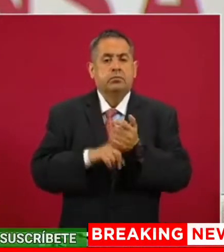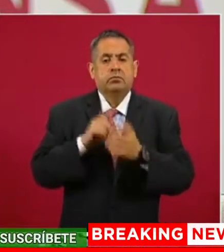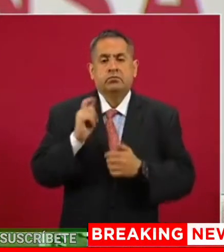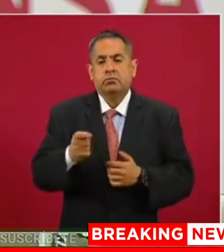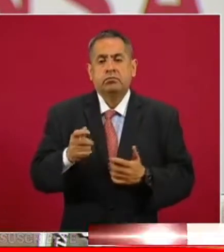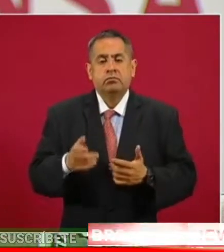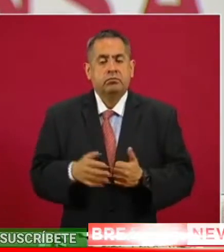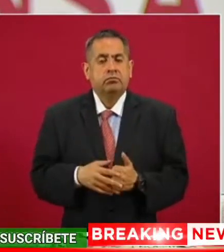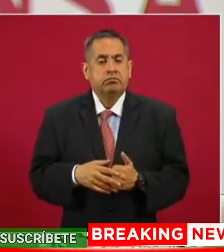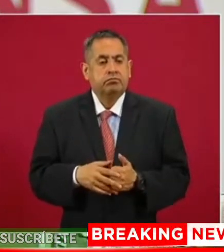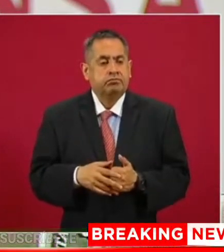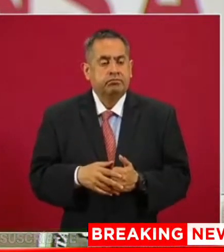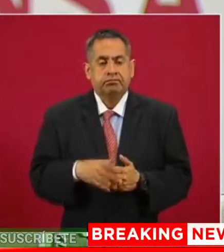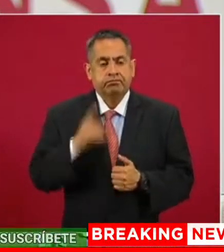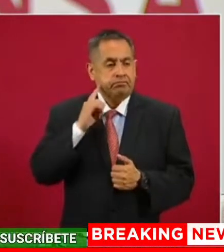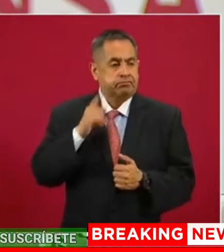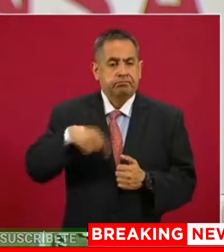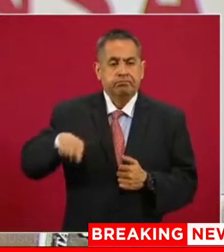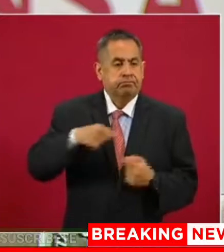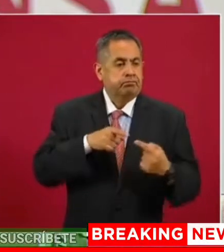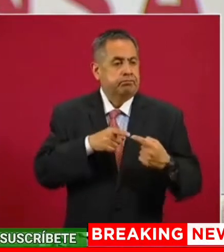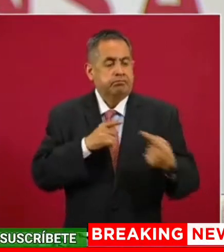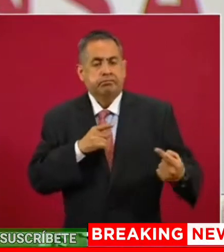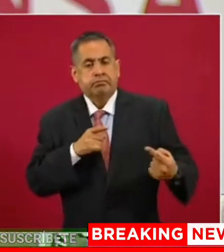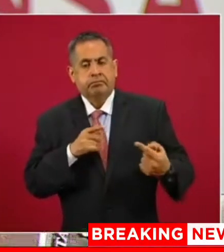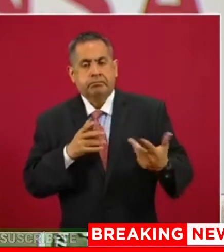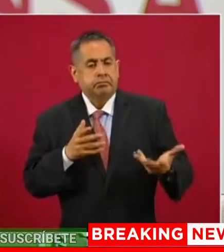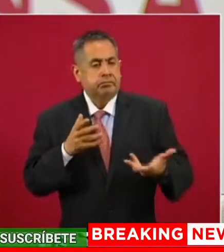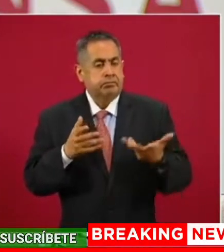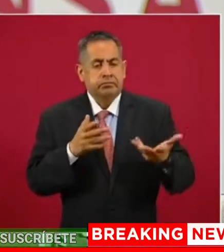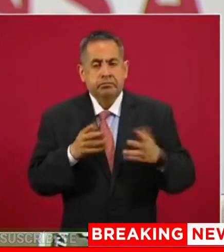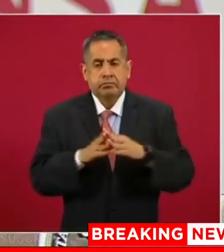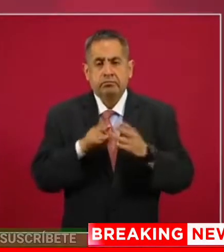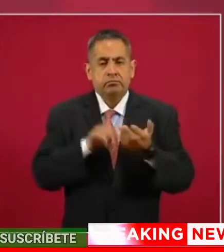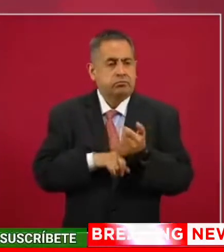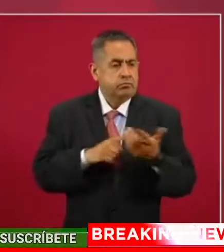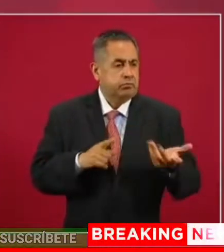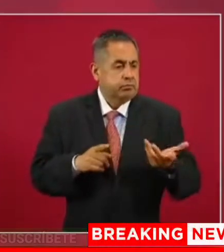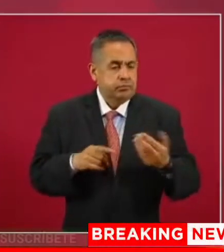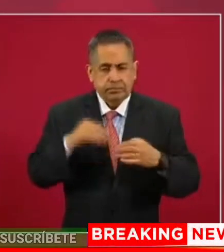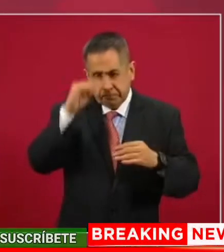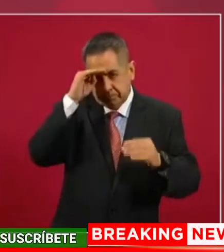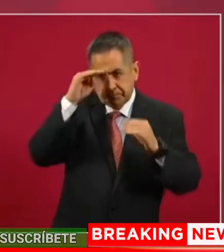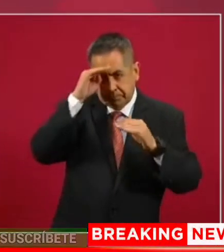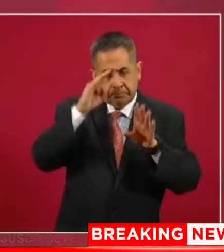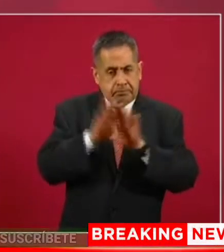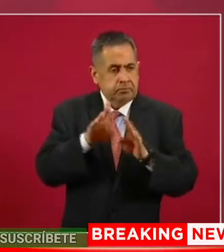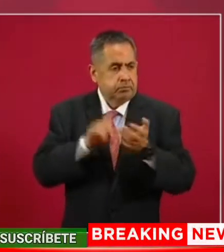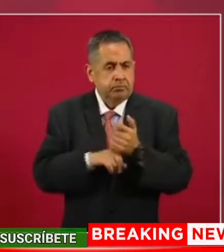tenemos la oposición al interior, cuando se está conspirando